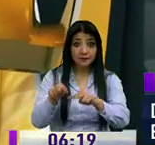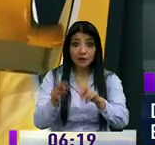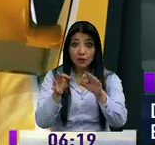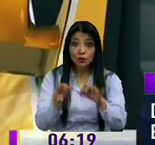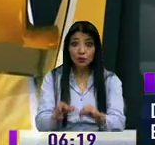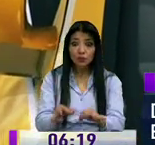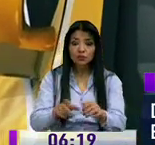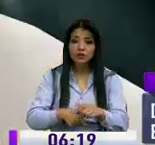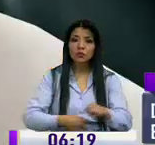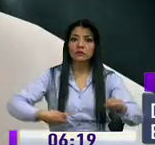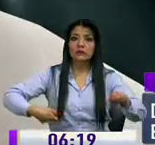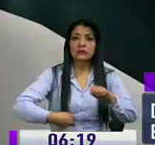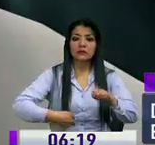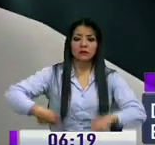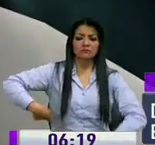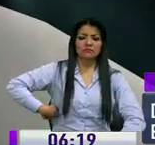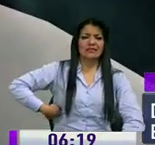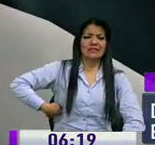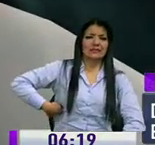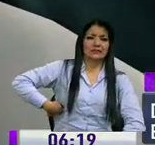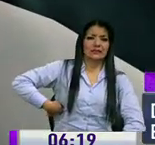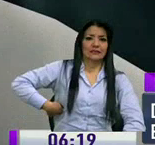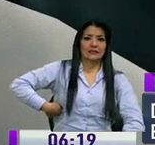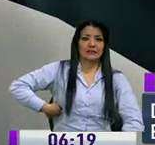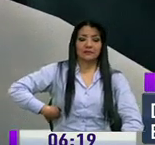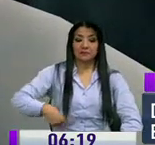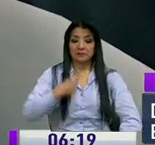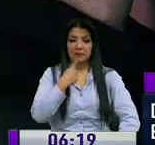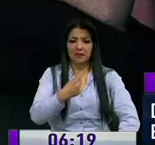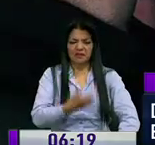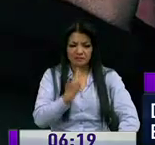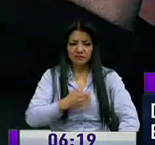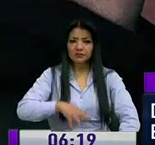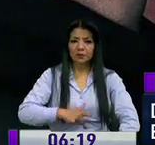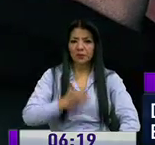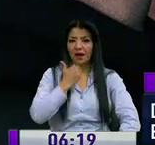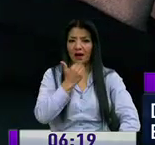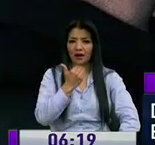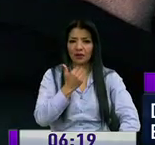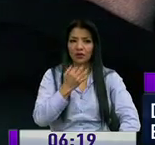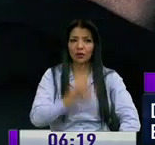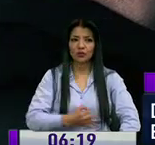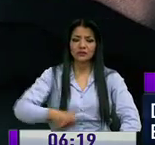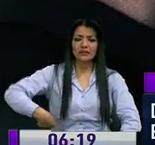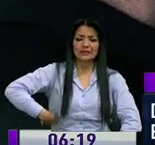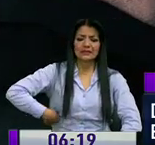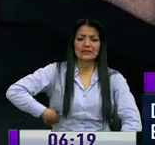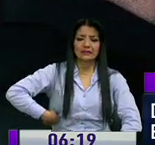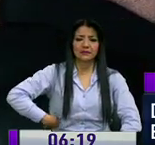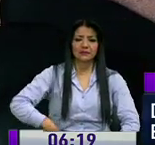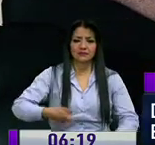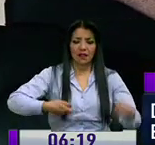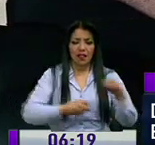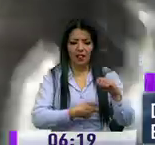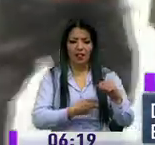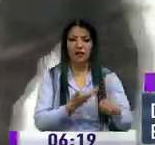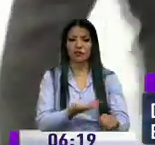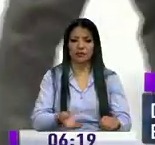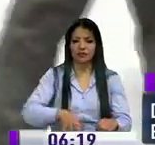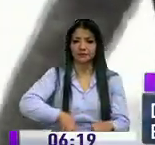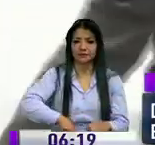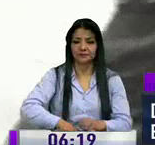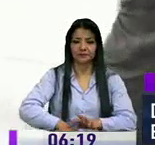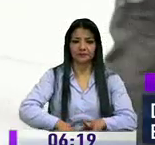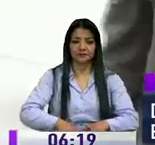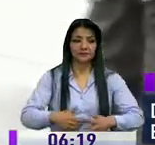el cuchillo, ¿viste? ¿Sabes qué? Un asalto. Y ahí comienza ya a pedirme las cosas, todo. Por